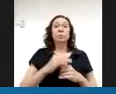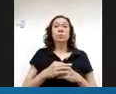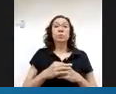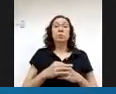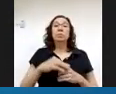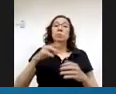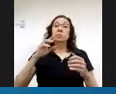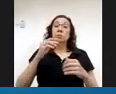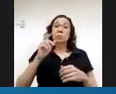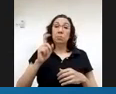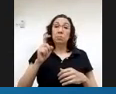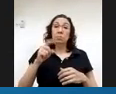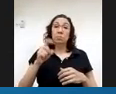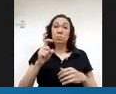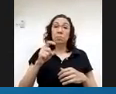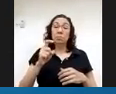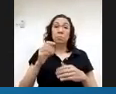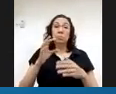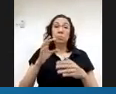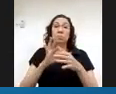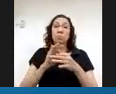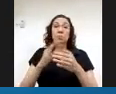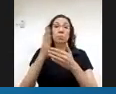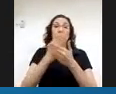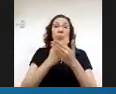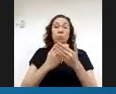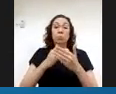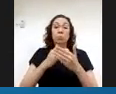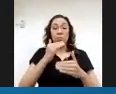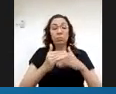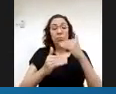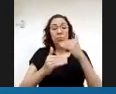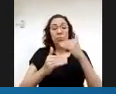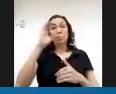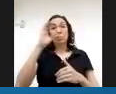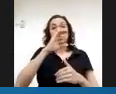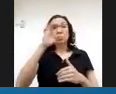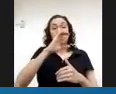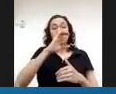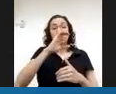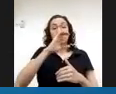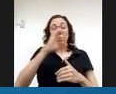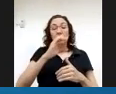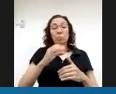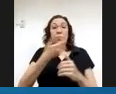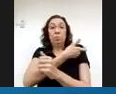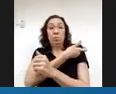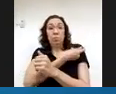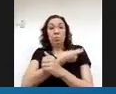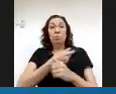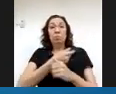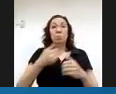que requiere de determinadas etapas en la búsqueda de esta vacuna y